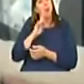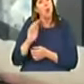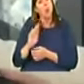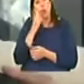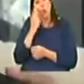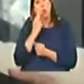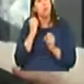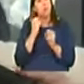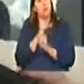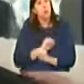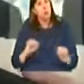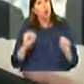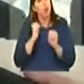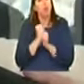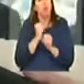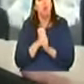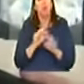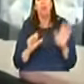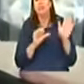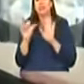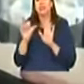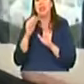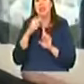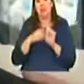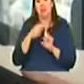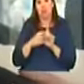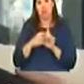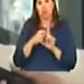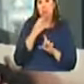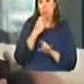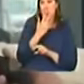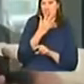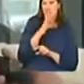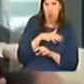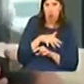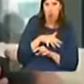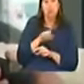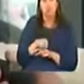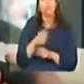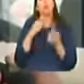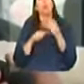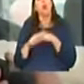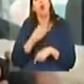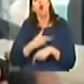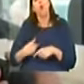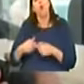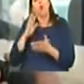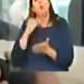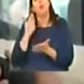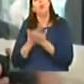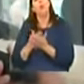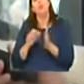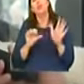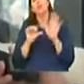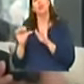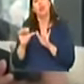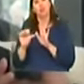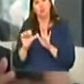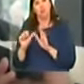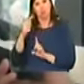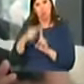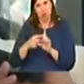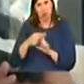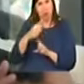6 meses. En un principio se había hablado 5, finalmente el Gobierno Nacional plantea durante 6 meses, de